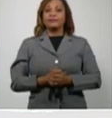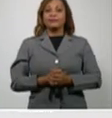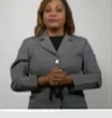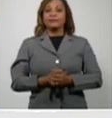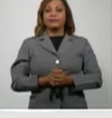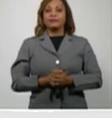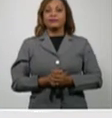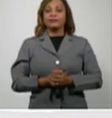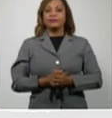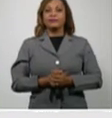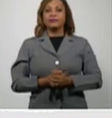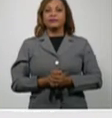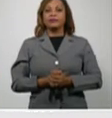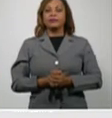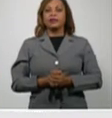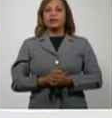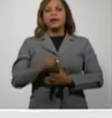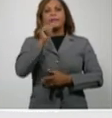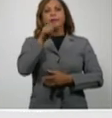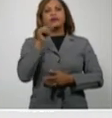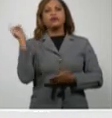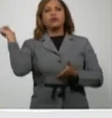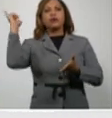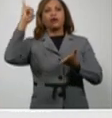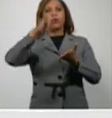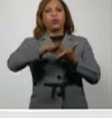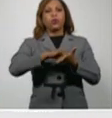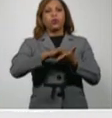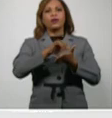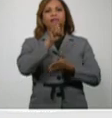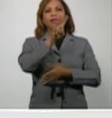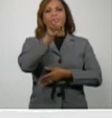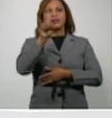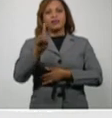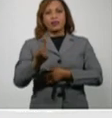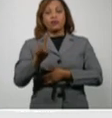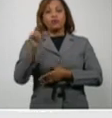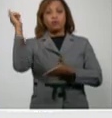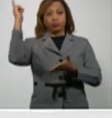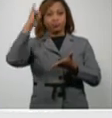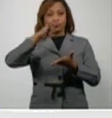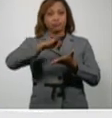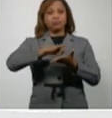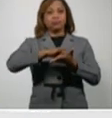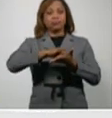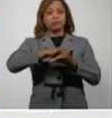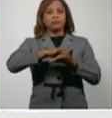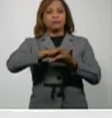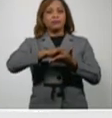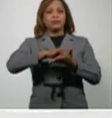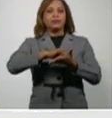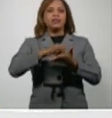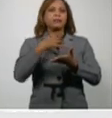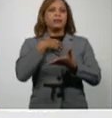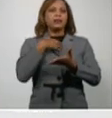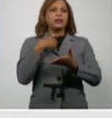De los casos importados en el día de ayer, los 31 casos importados, pues pertenecen a la provincia